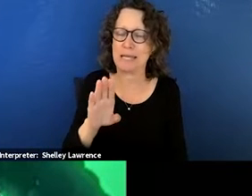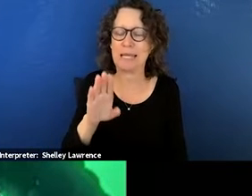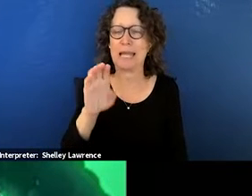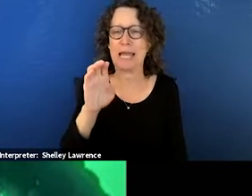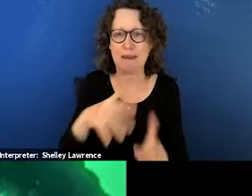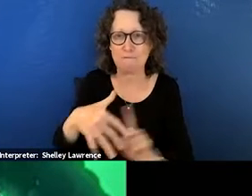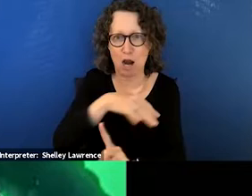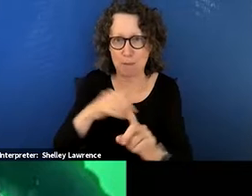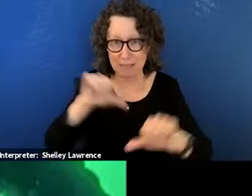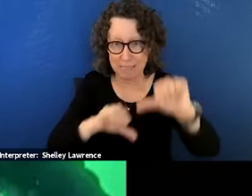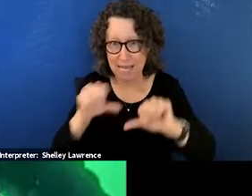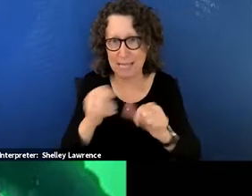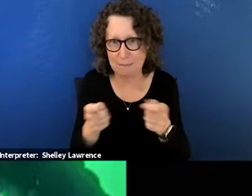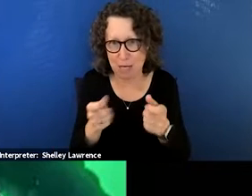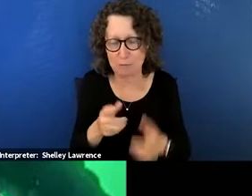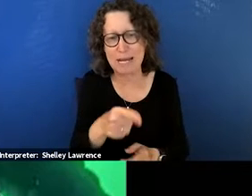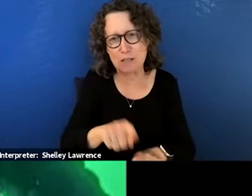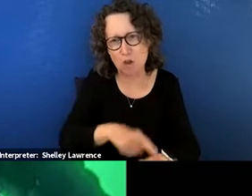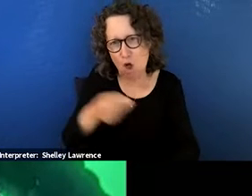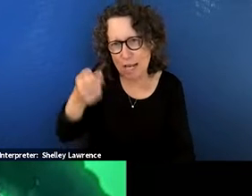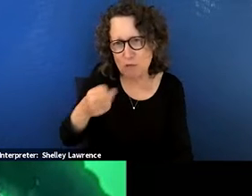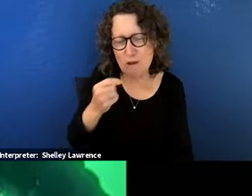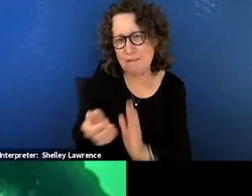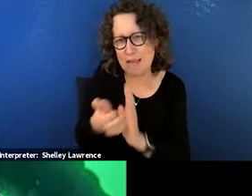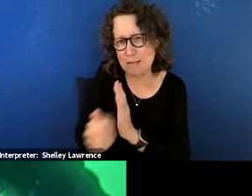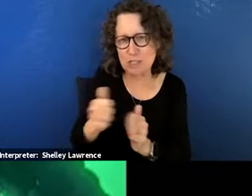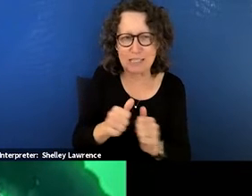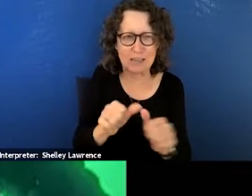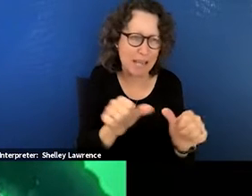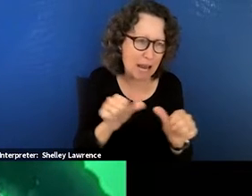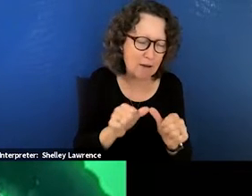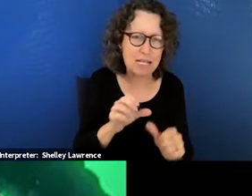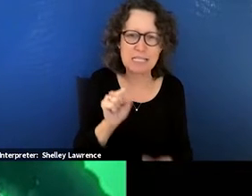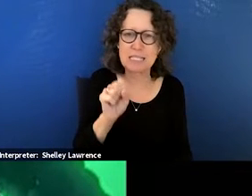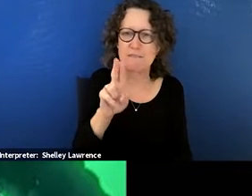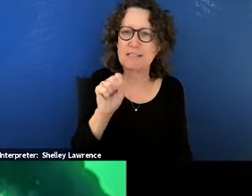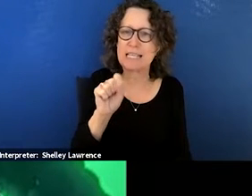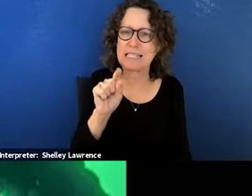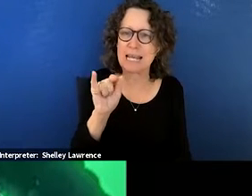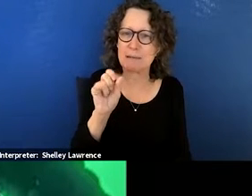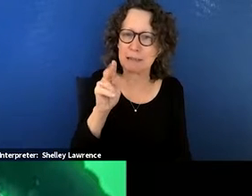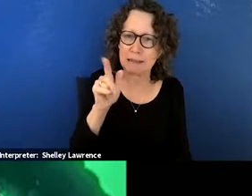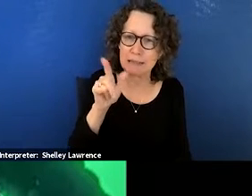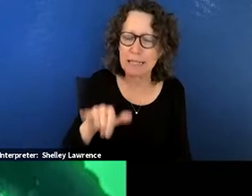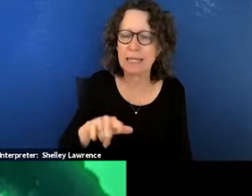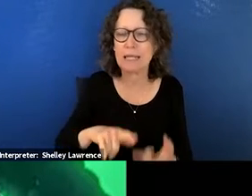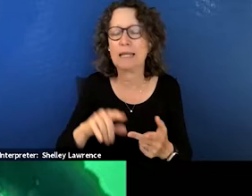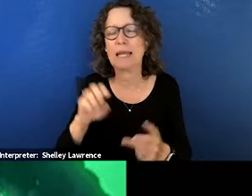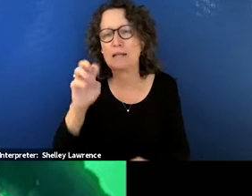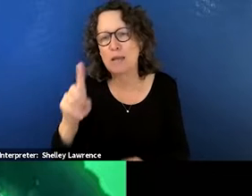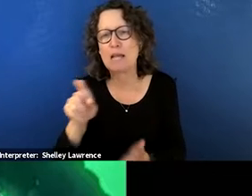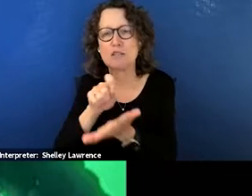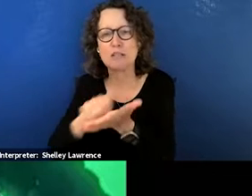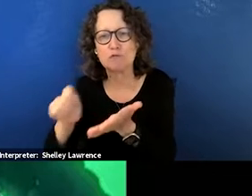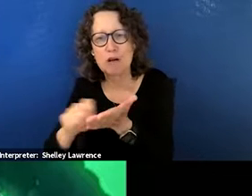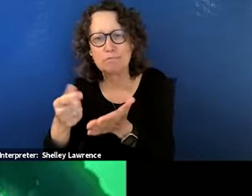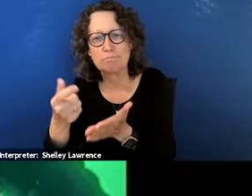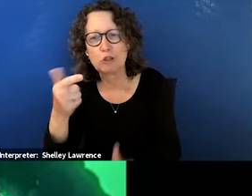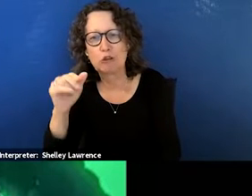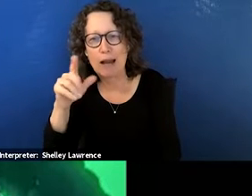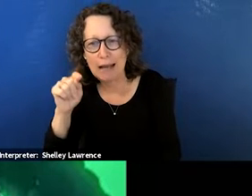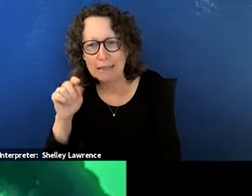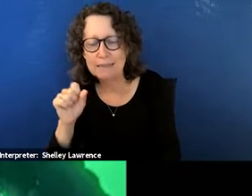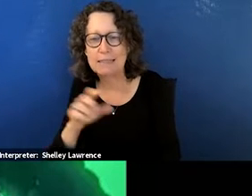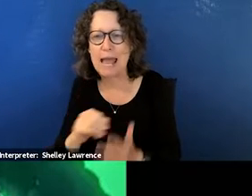ciencias ambientales y manejo ambiental. Tiene una historia de experiencia en esta área de sustentabilidad, de educación, divulgación